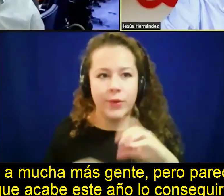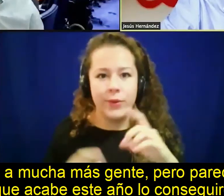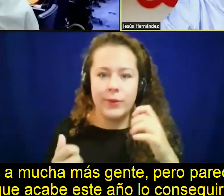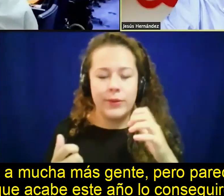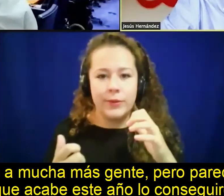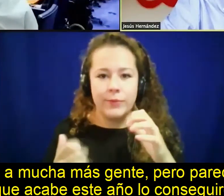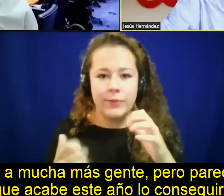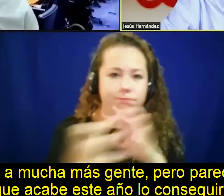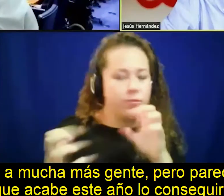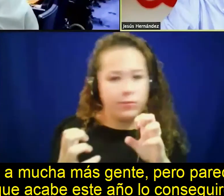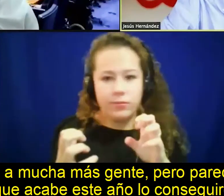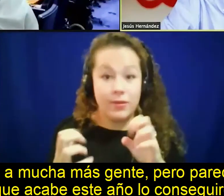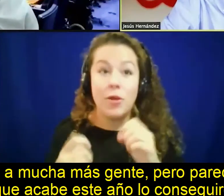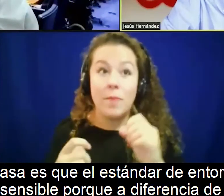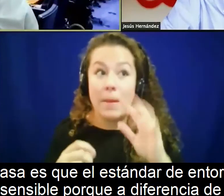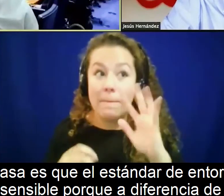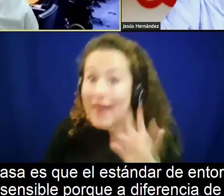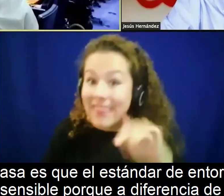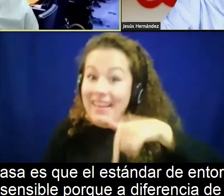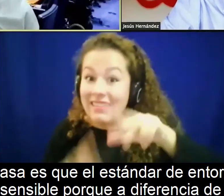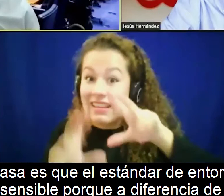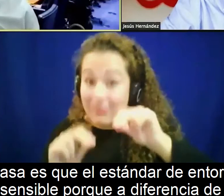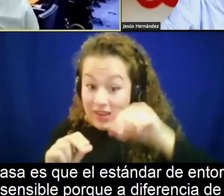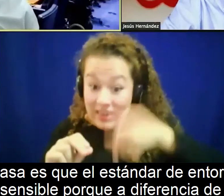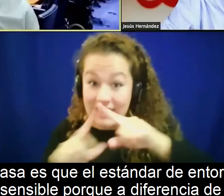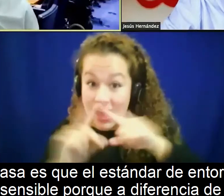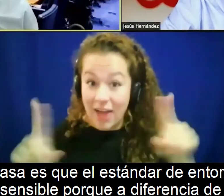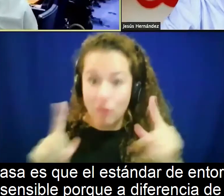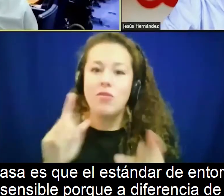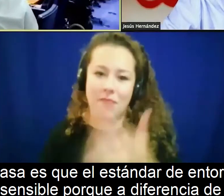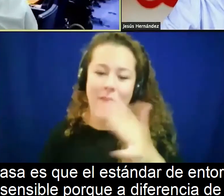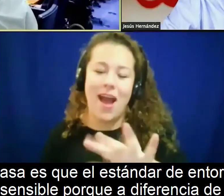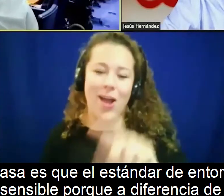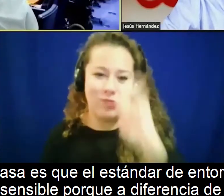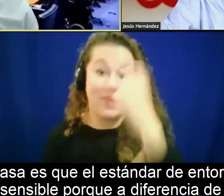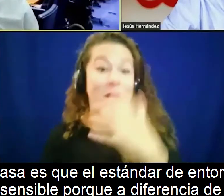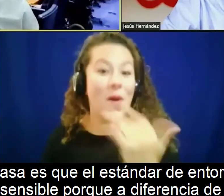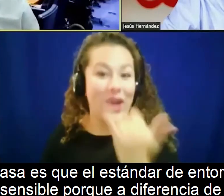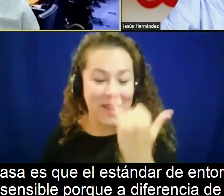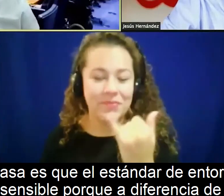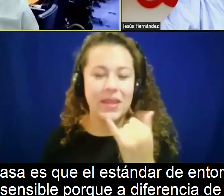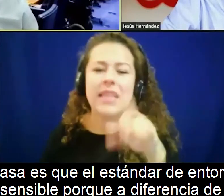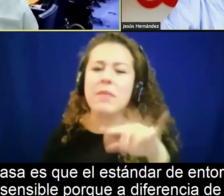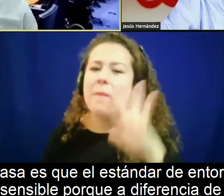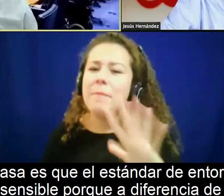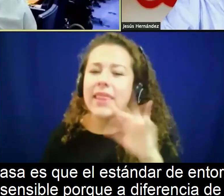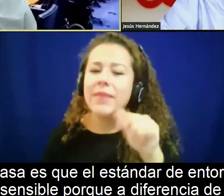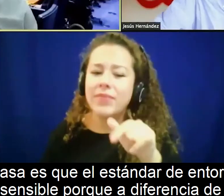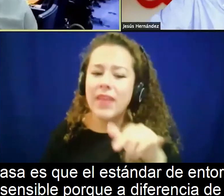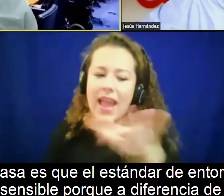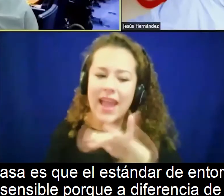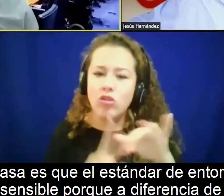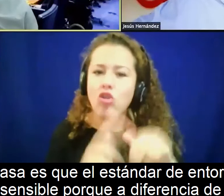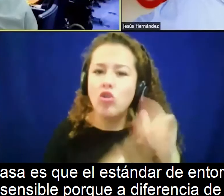lo conseguiremos. Es decir, Ojalá, ojalá, año de ojalá, trabajo. sí. Lo que pasa también, Jesús, es que ese estándar, el de entorno construido, es mucho más